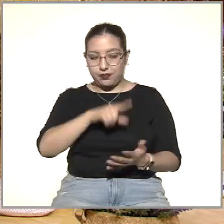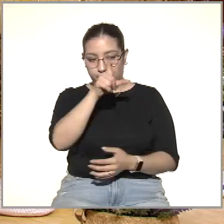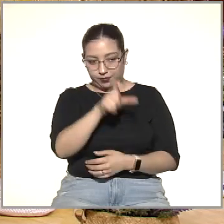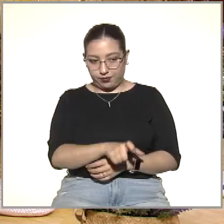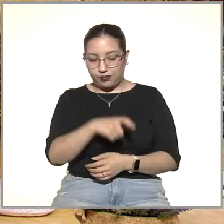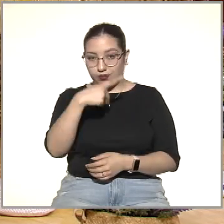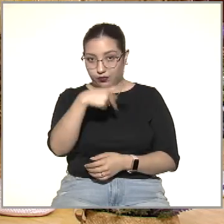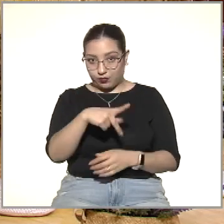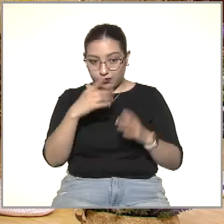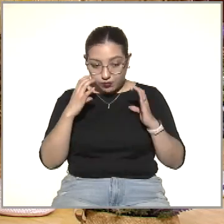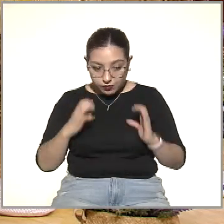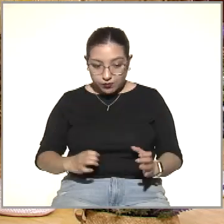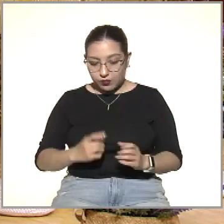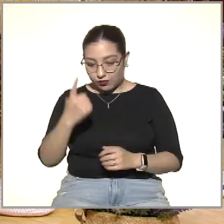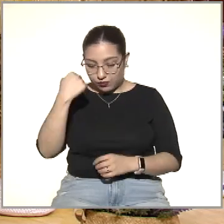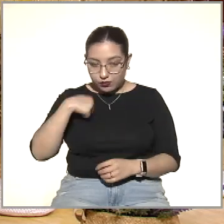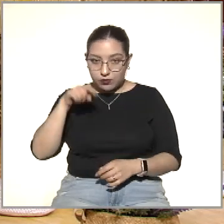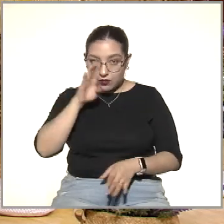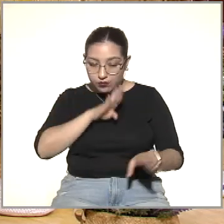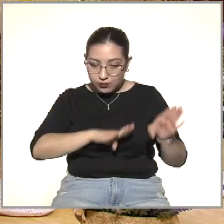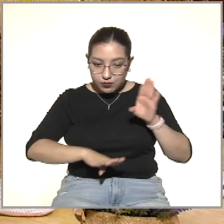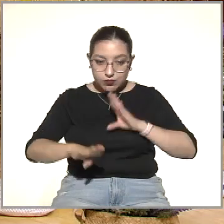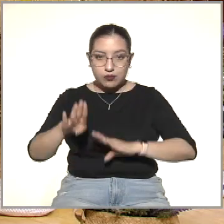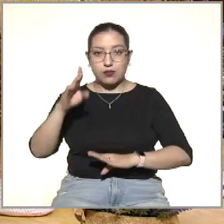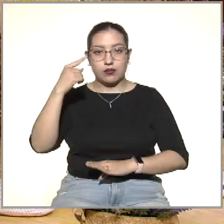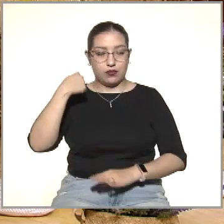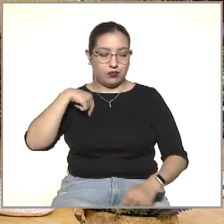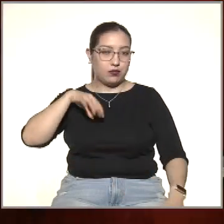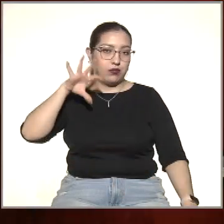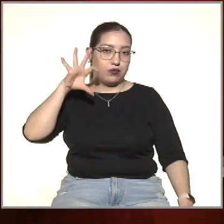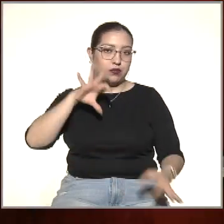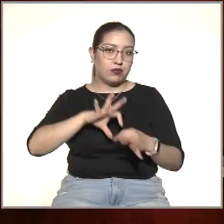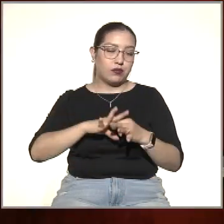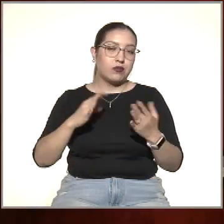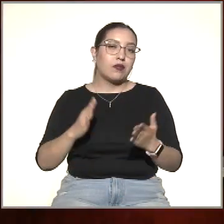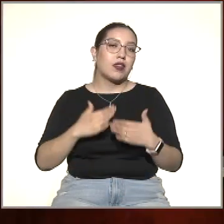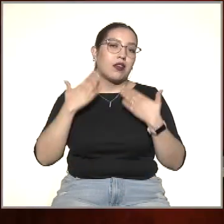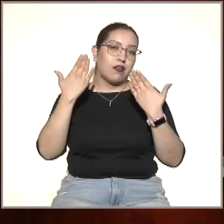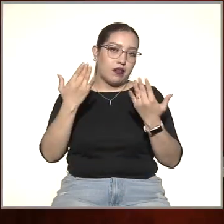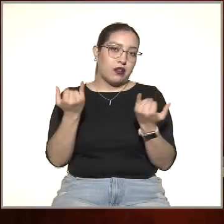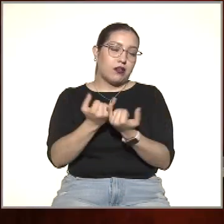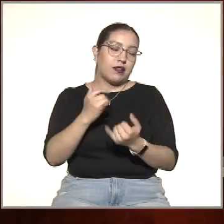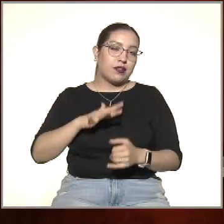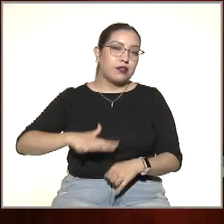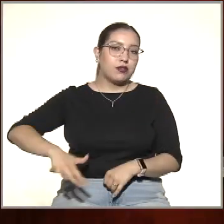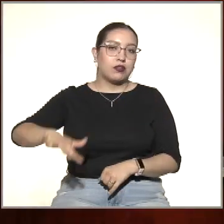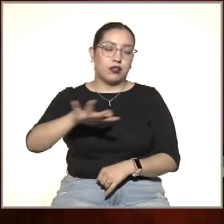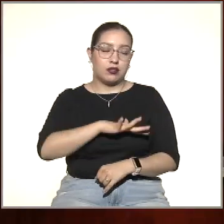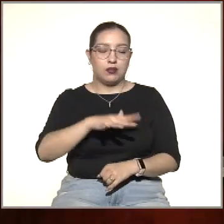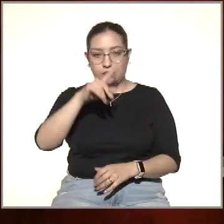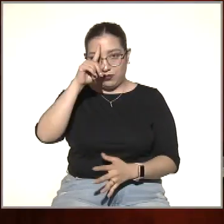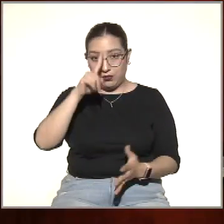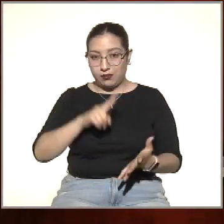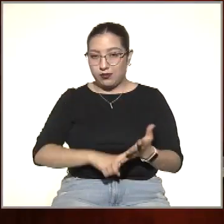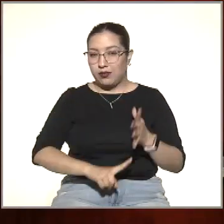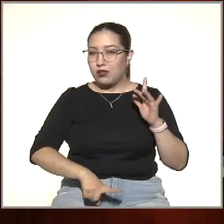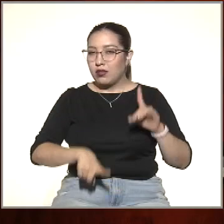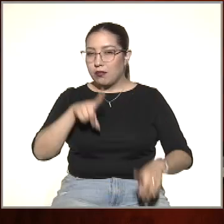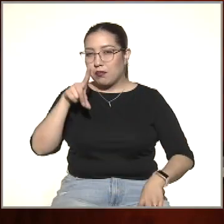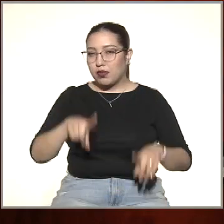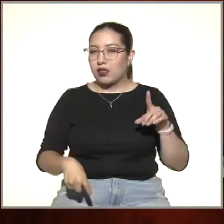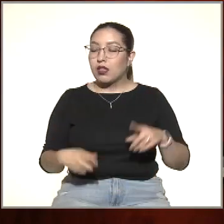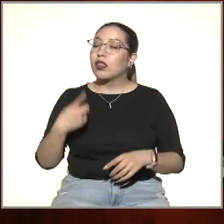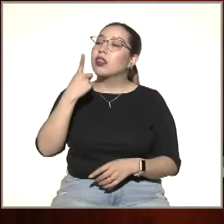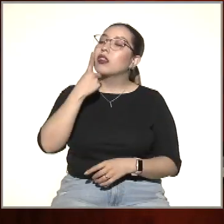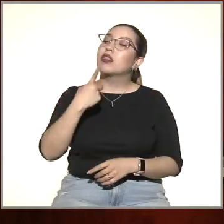quiénes somos y toda la otra parte de lo contextual, ¿no? Entonces, sí creo que depende quién te diga las